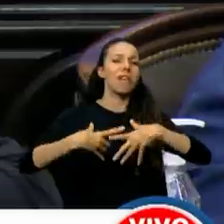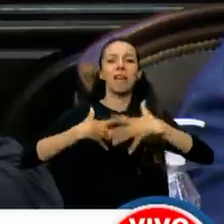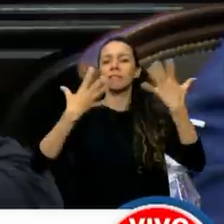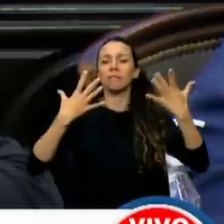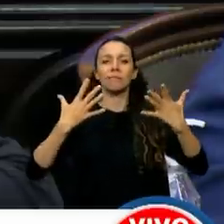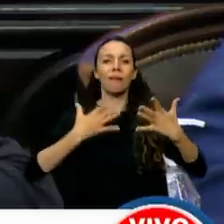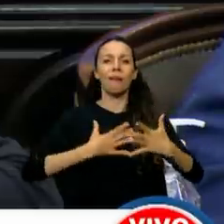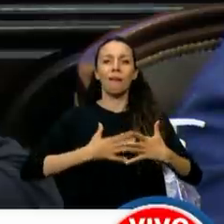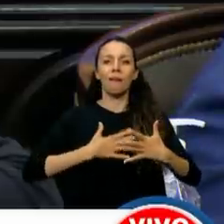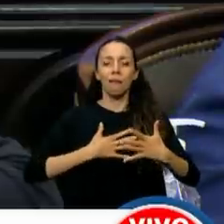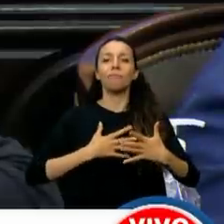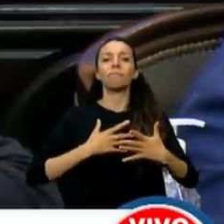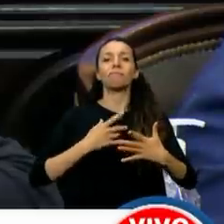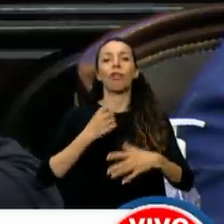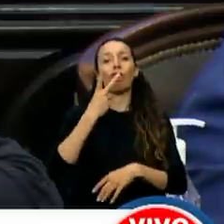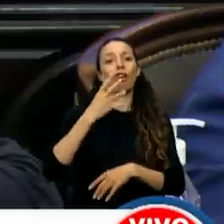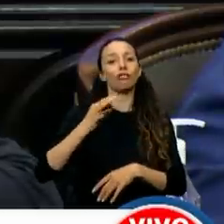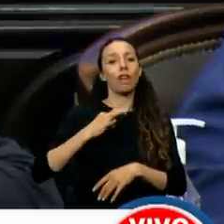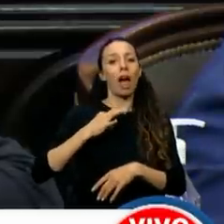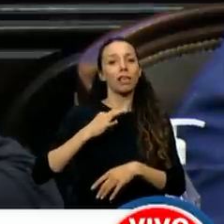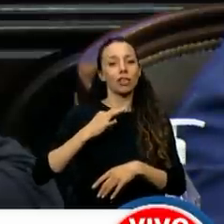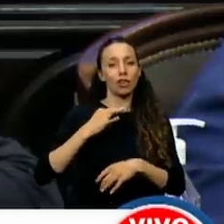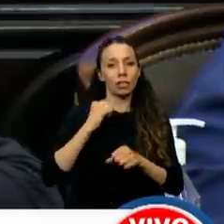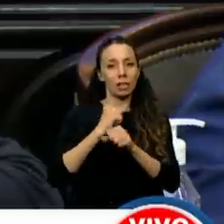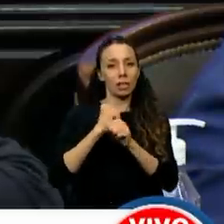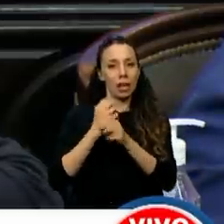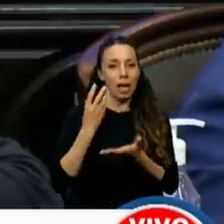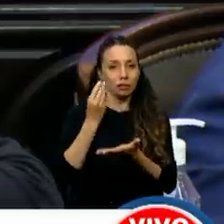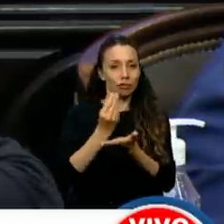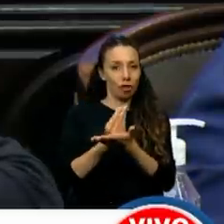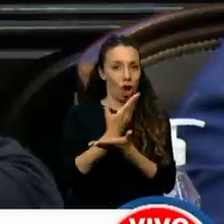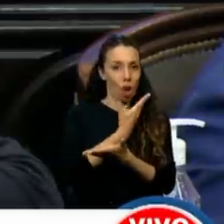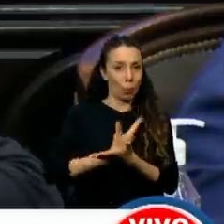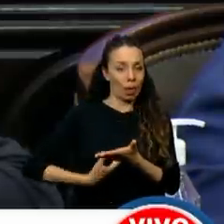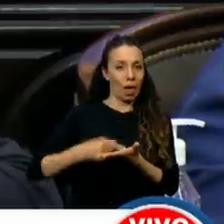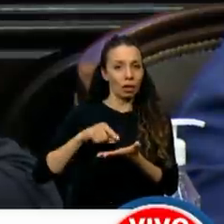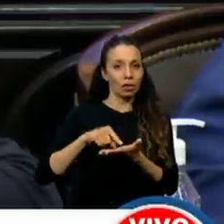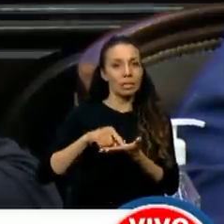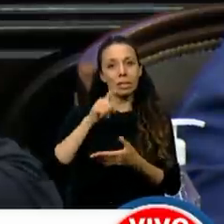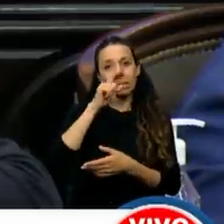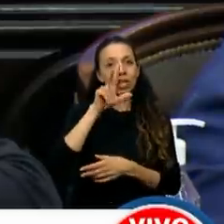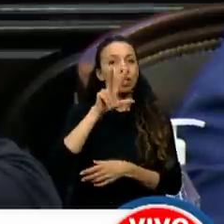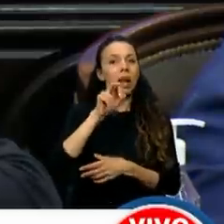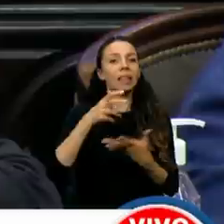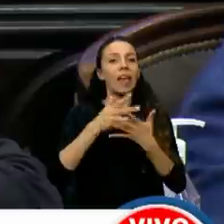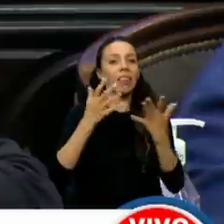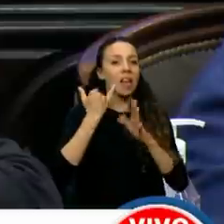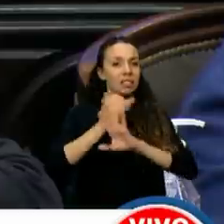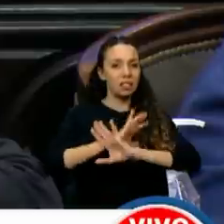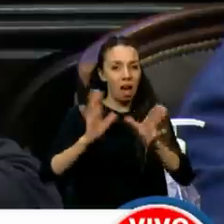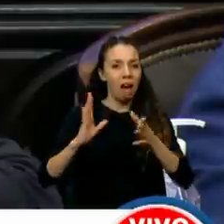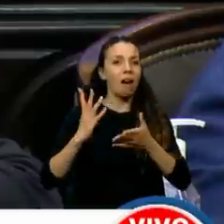los dos años de gestión de un gobierno nacional que viene en más de 730 días de gobierno